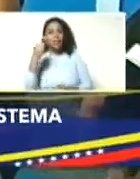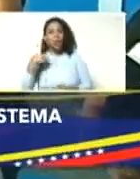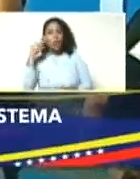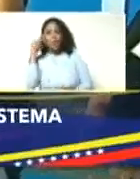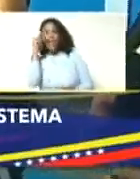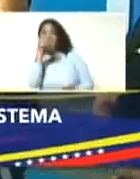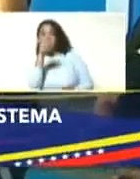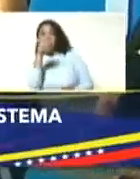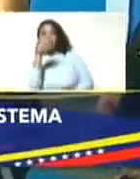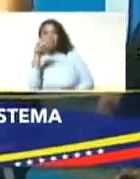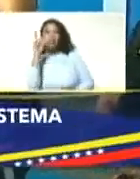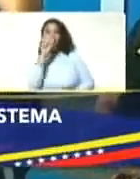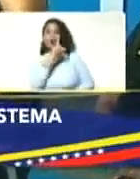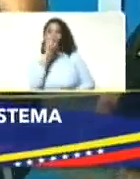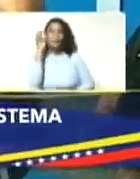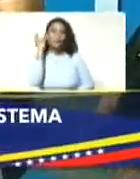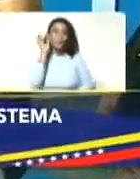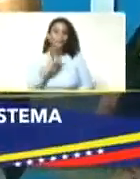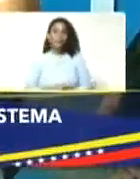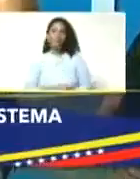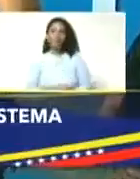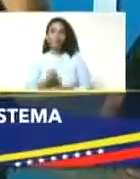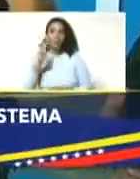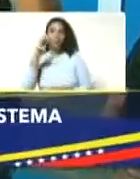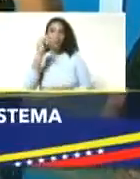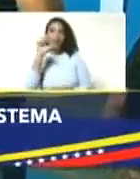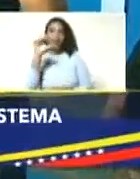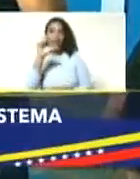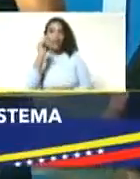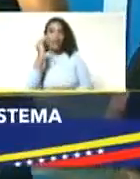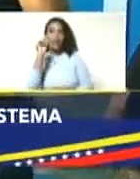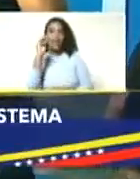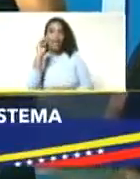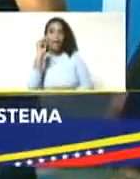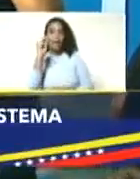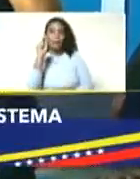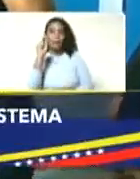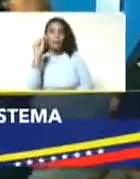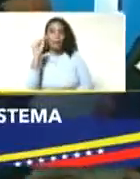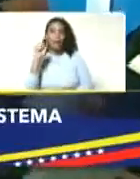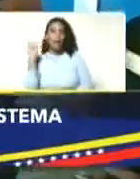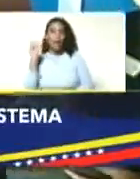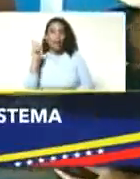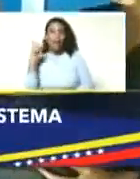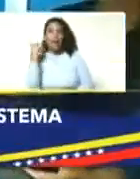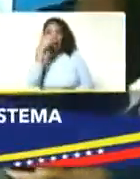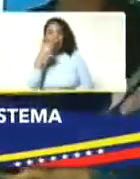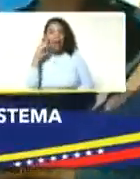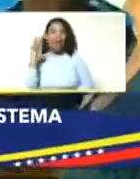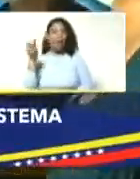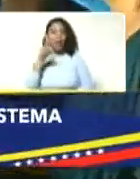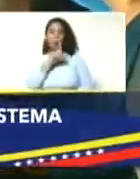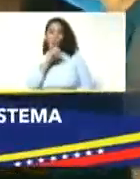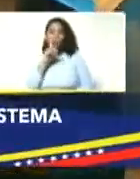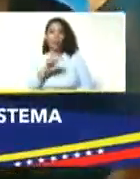Maribí. Williams. ¿Todo fino? Todo bien. Bueno, tiene cara de Williams.